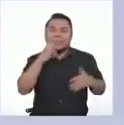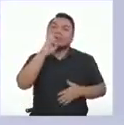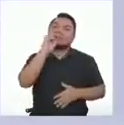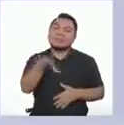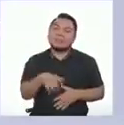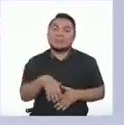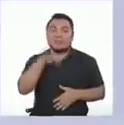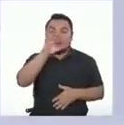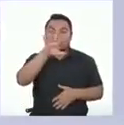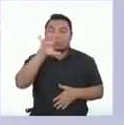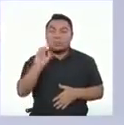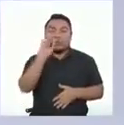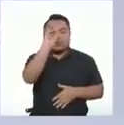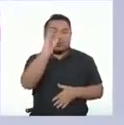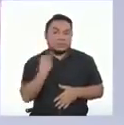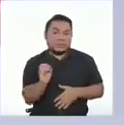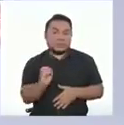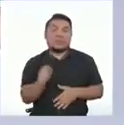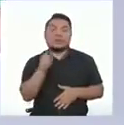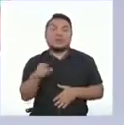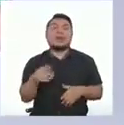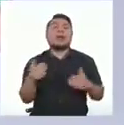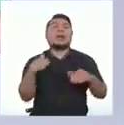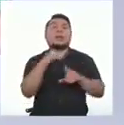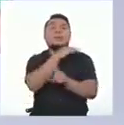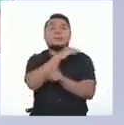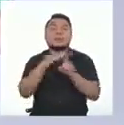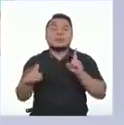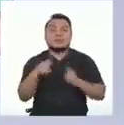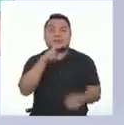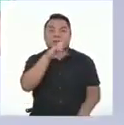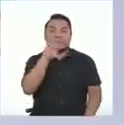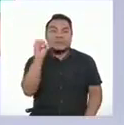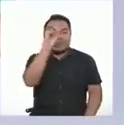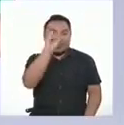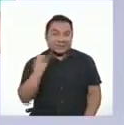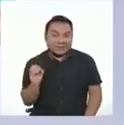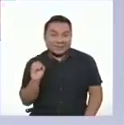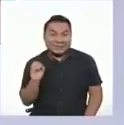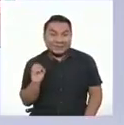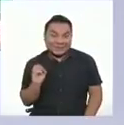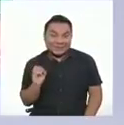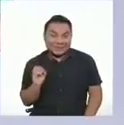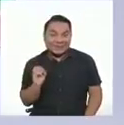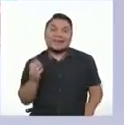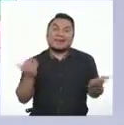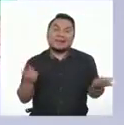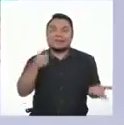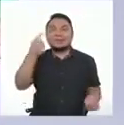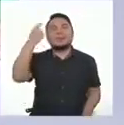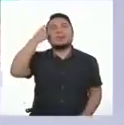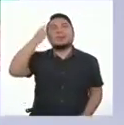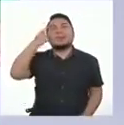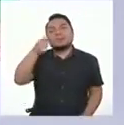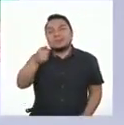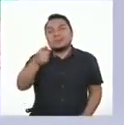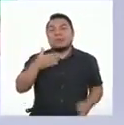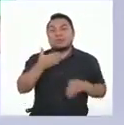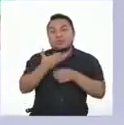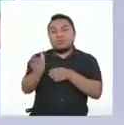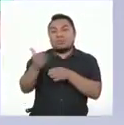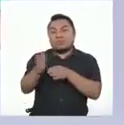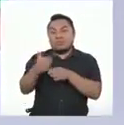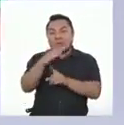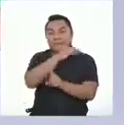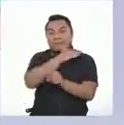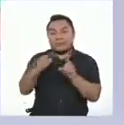decir que el 50% es la mitad del 100%. Imagina que compartes la